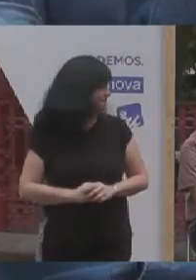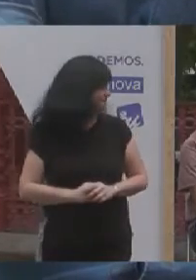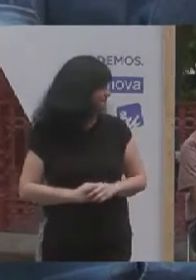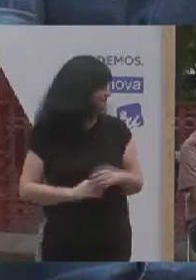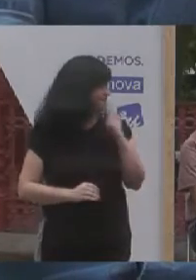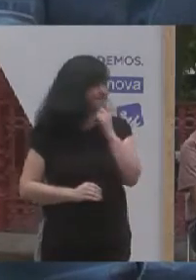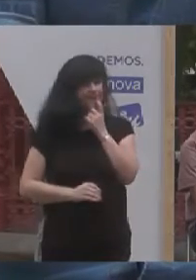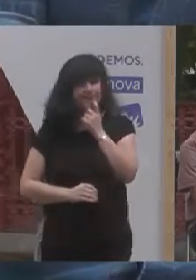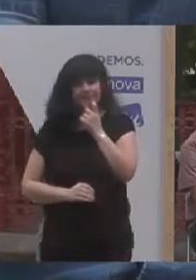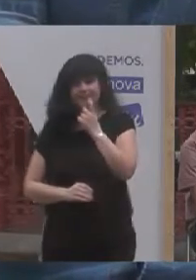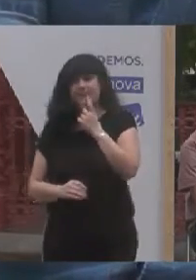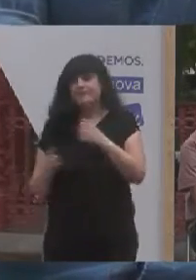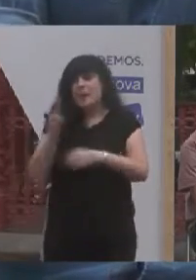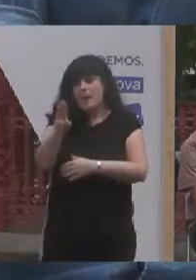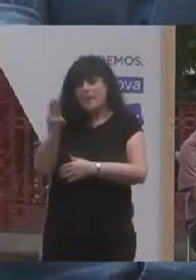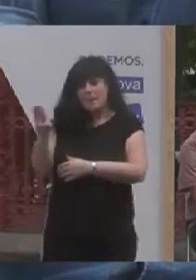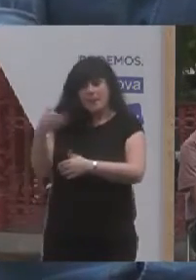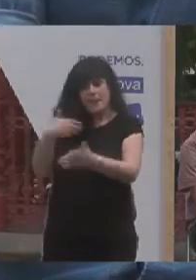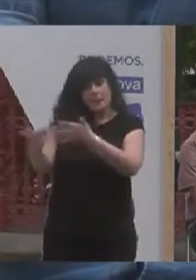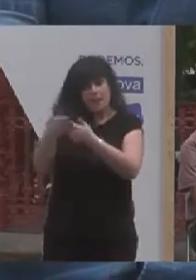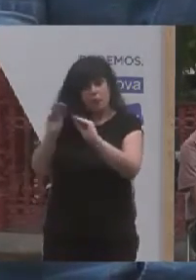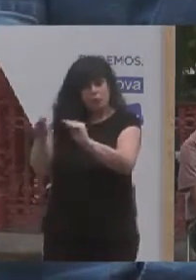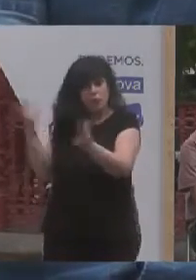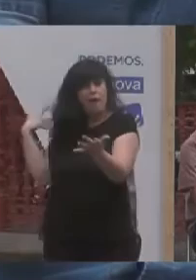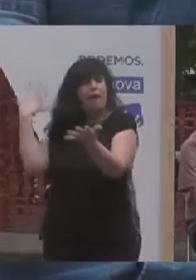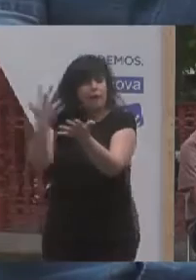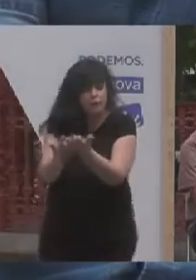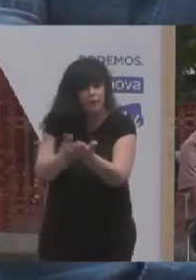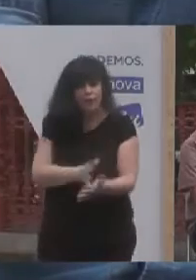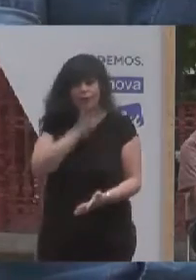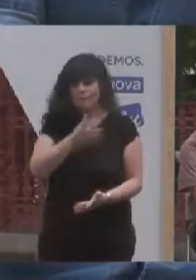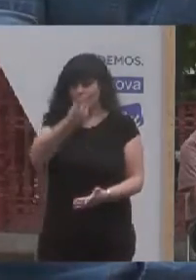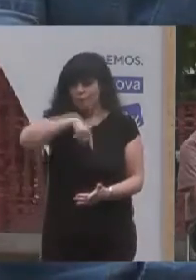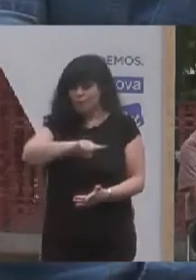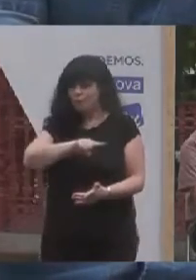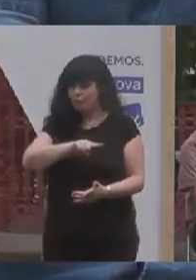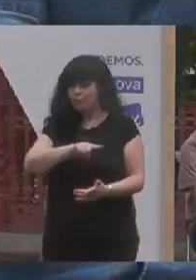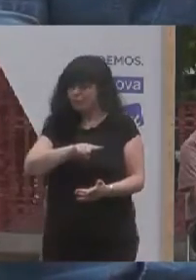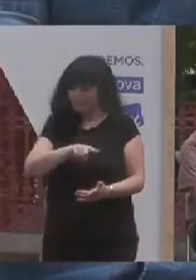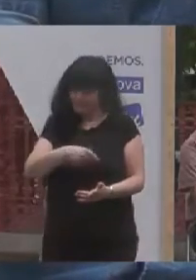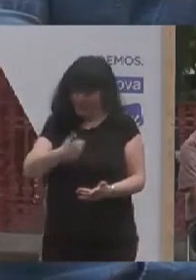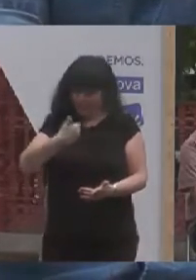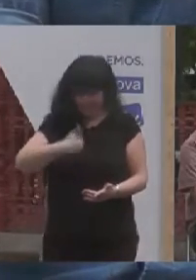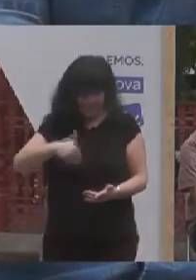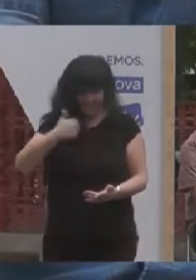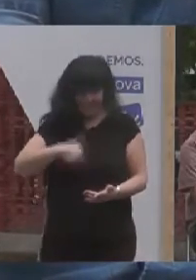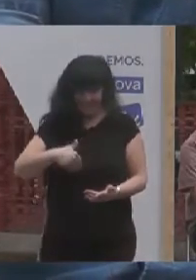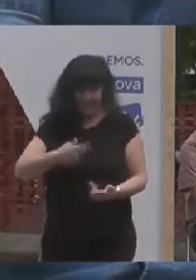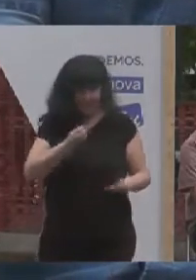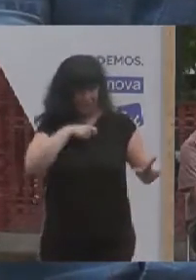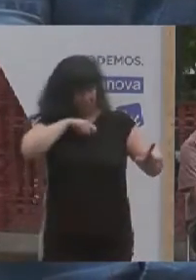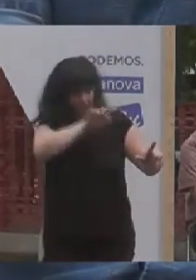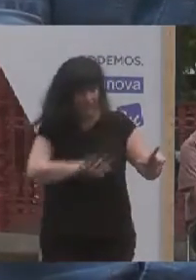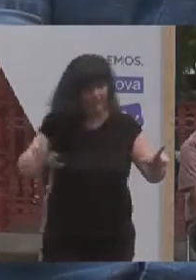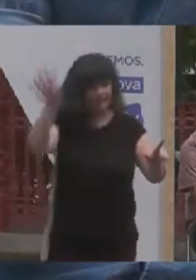Das garras do PP ata do agora, porque estamos en pulso, estamos en posición no Estado,